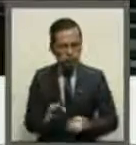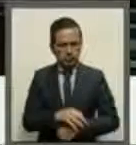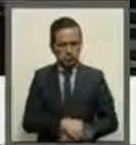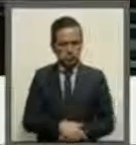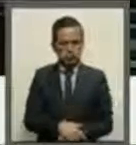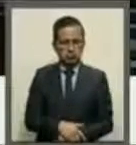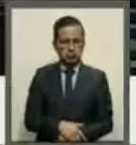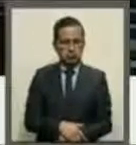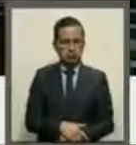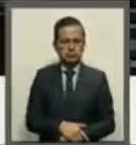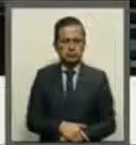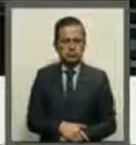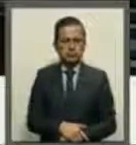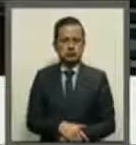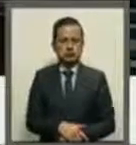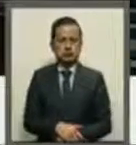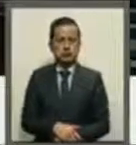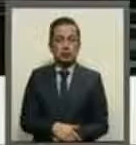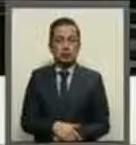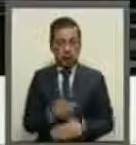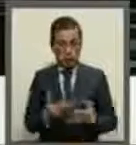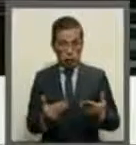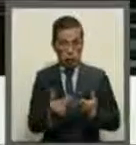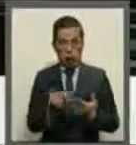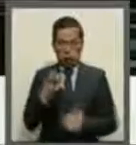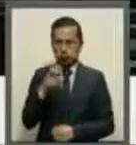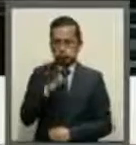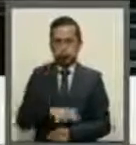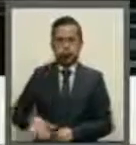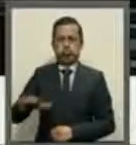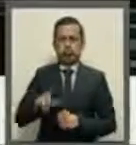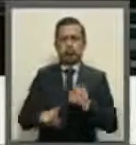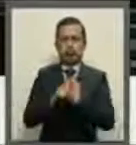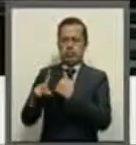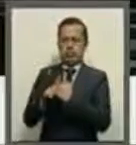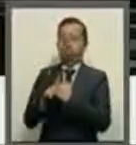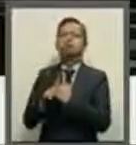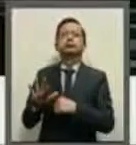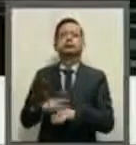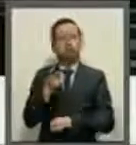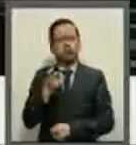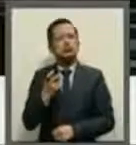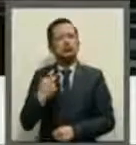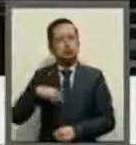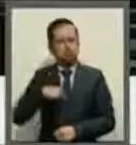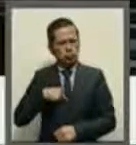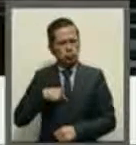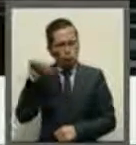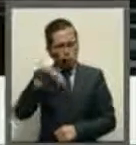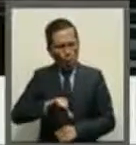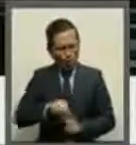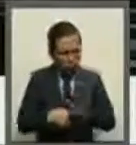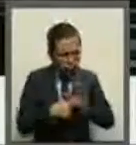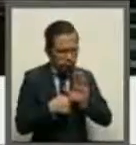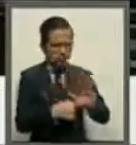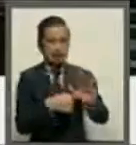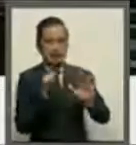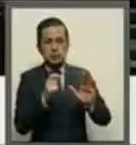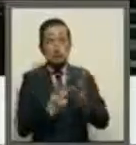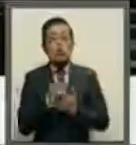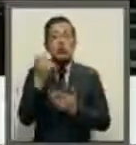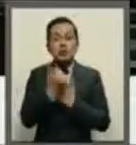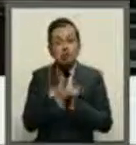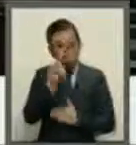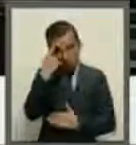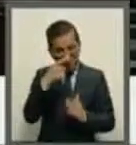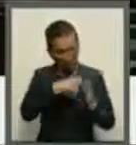Esa problemática es la que hoy nos motiva para presentar el presente proyecto de reforma,